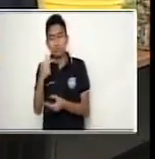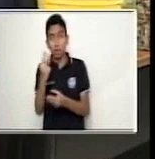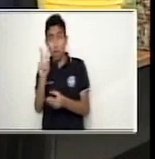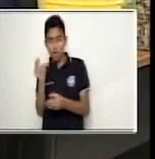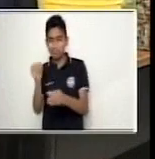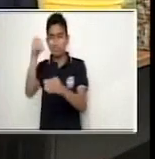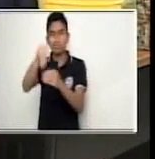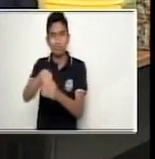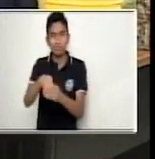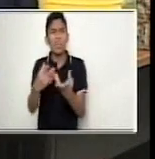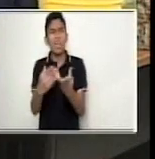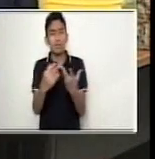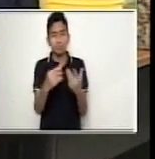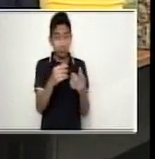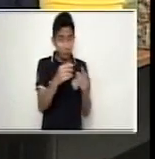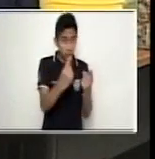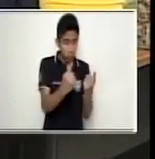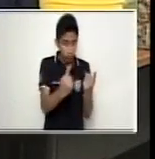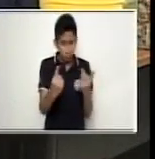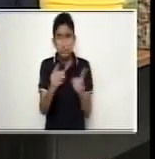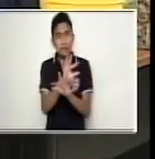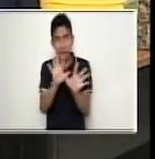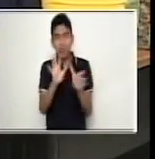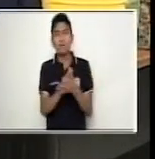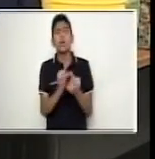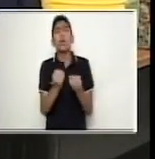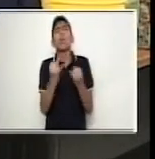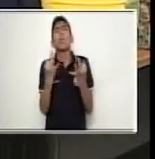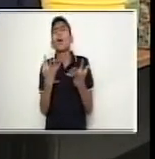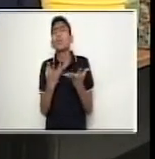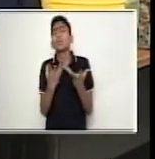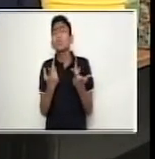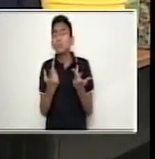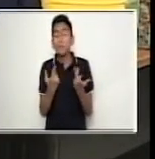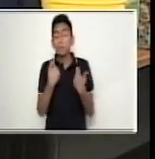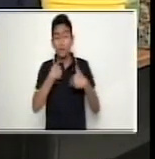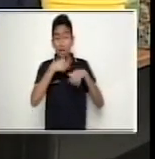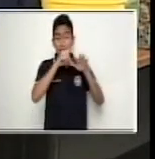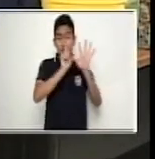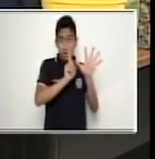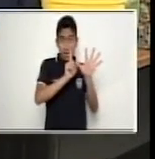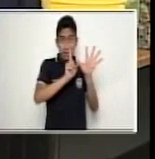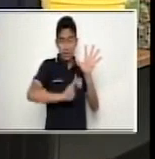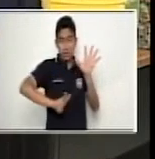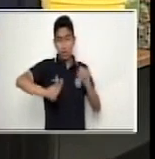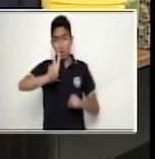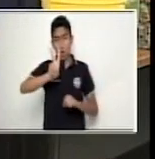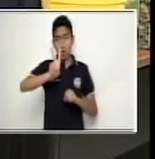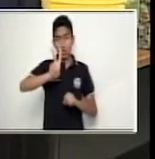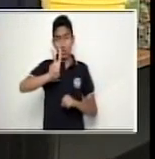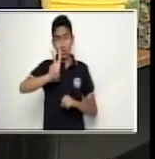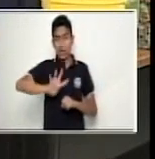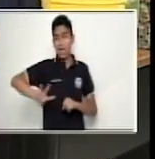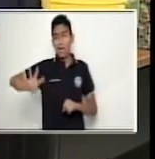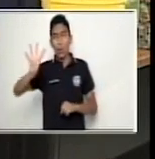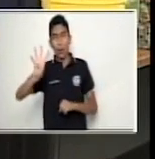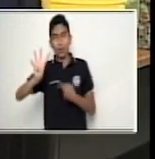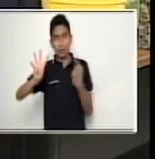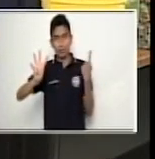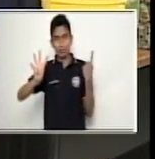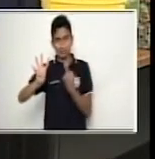Nuevamente tenemos un número. Aquí está 6, 2 y